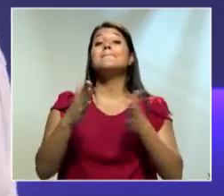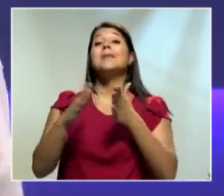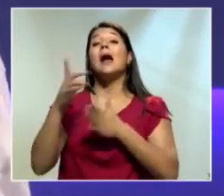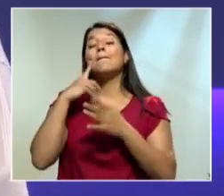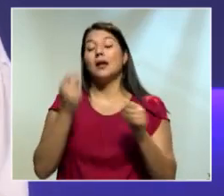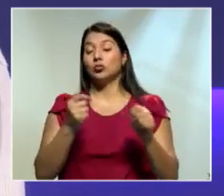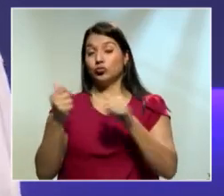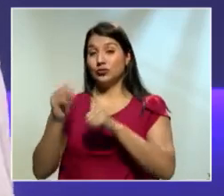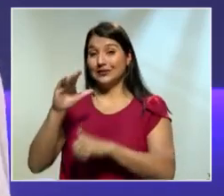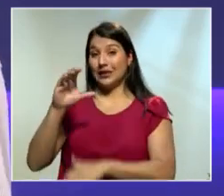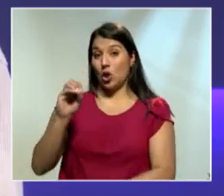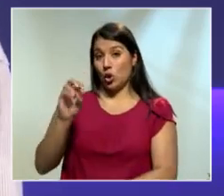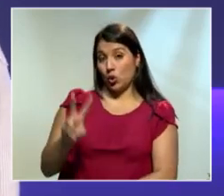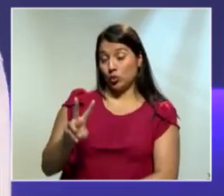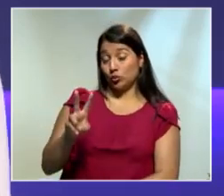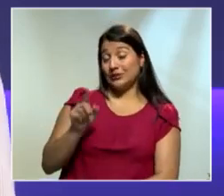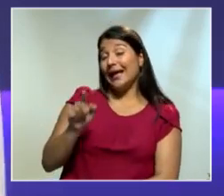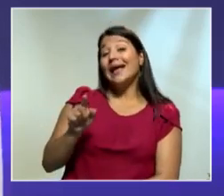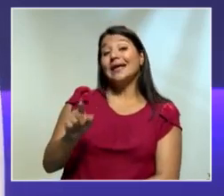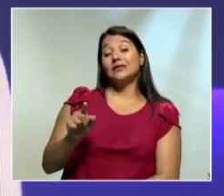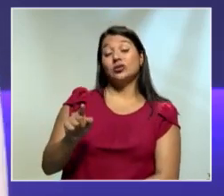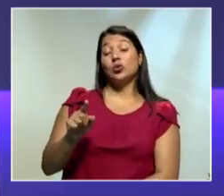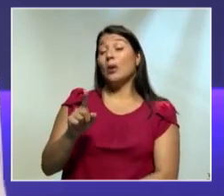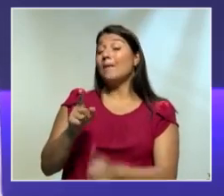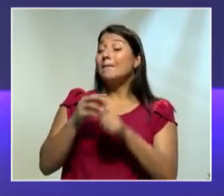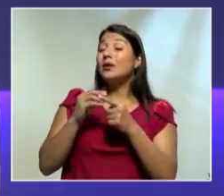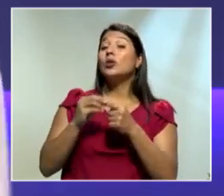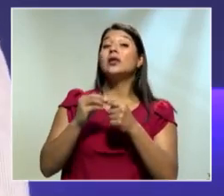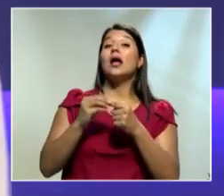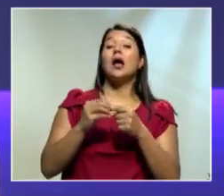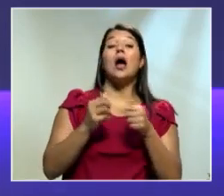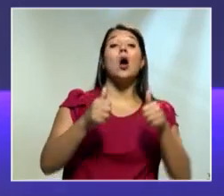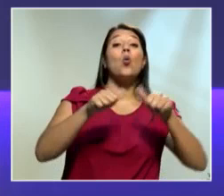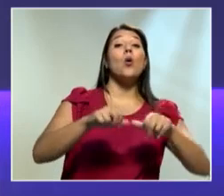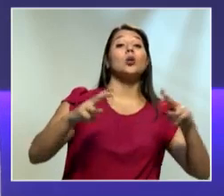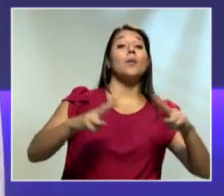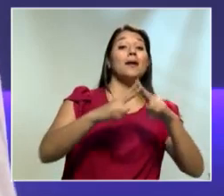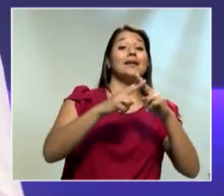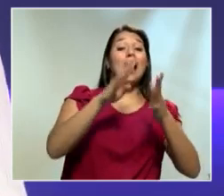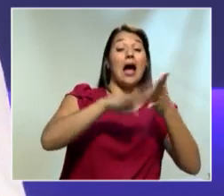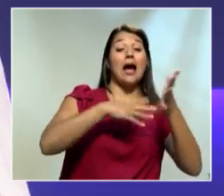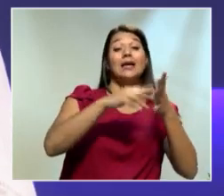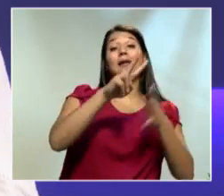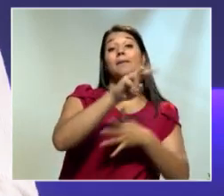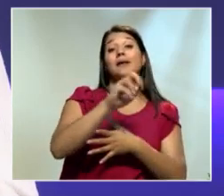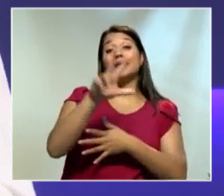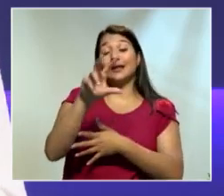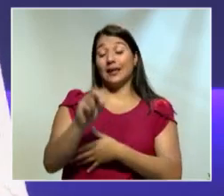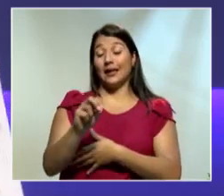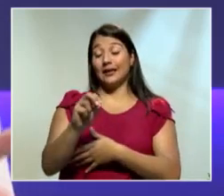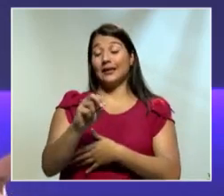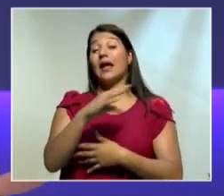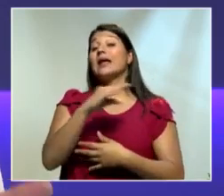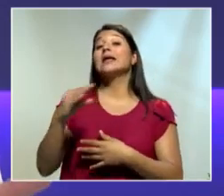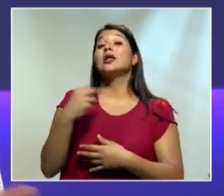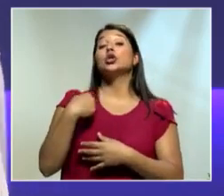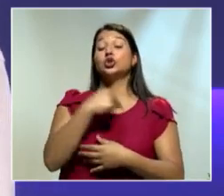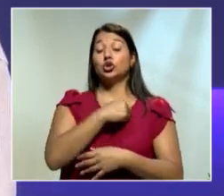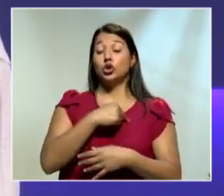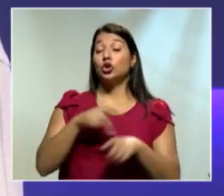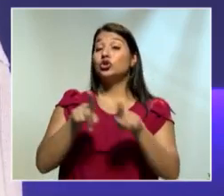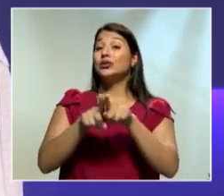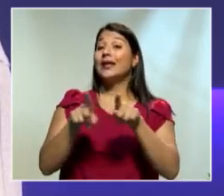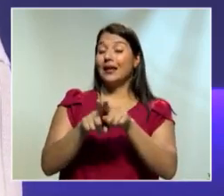Entonces ese sería como nuestro tic-tac en este momento. El Acuerdo de París está para el 2030, ¿verdad? Con la Agenda 2030. Y tenemos los planes